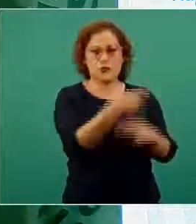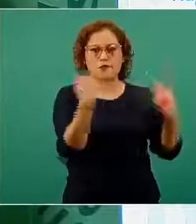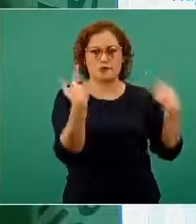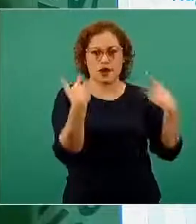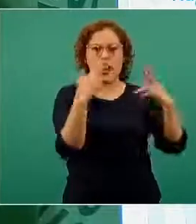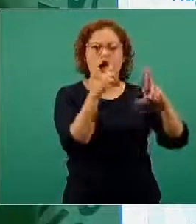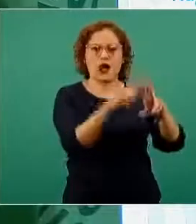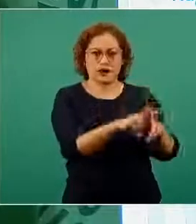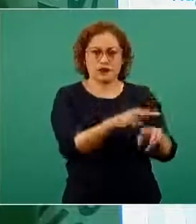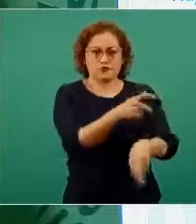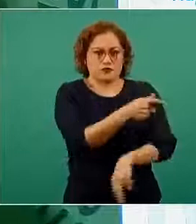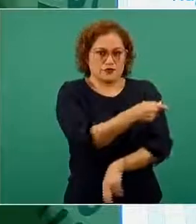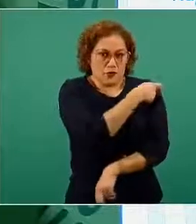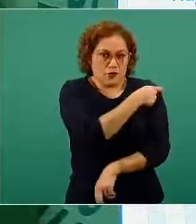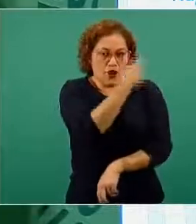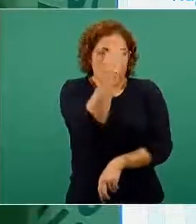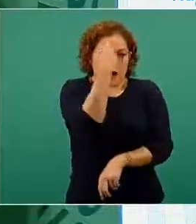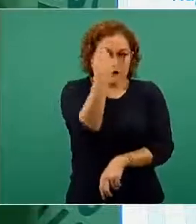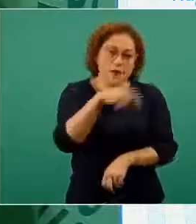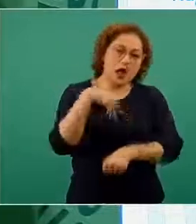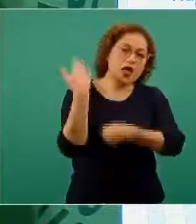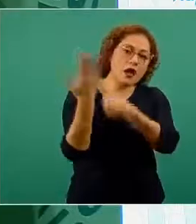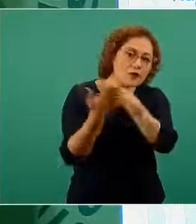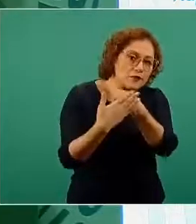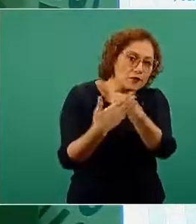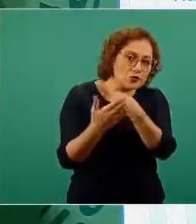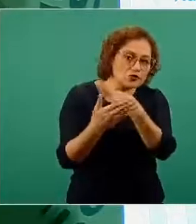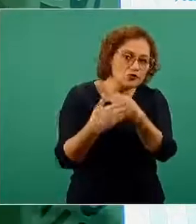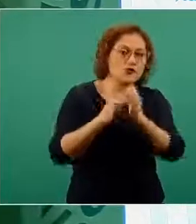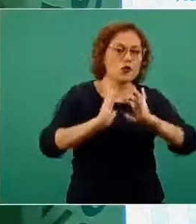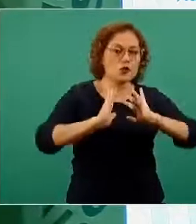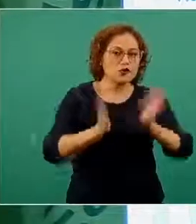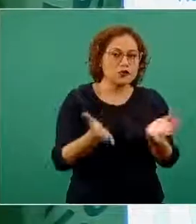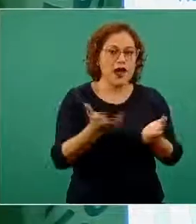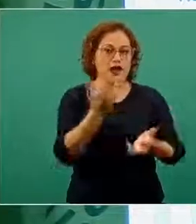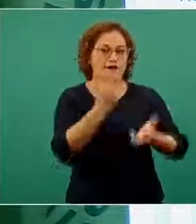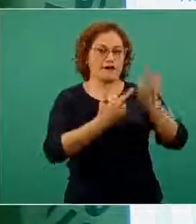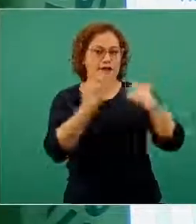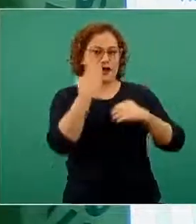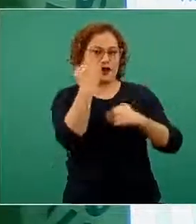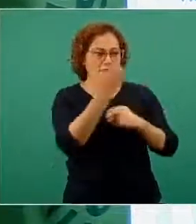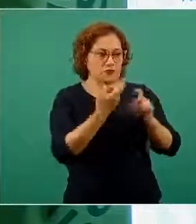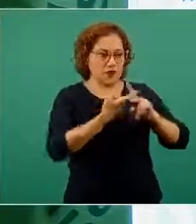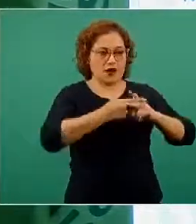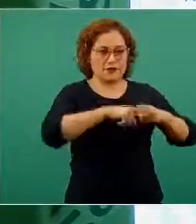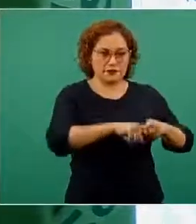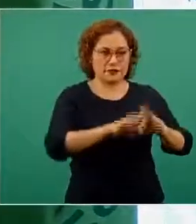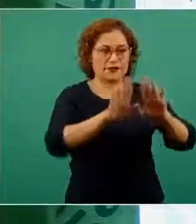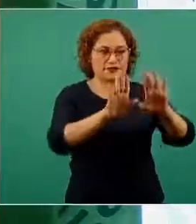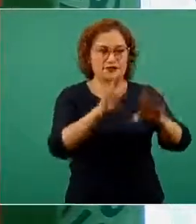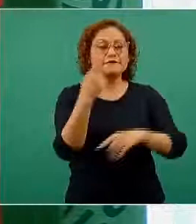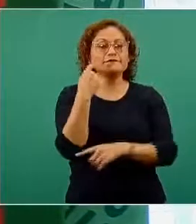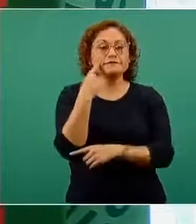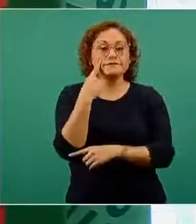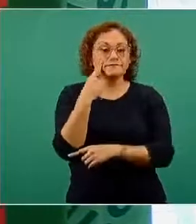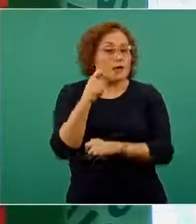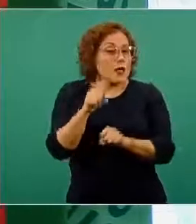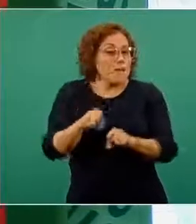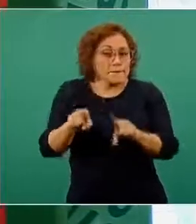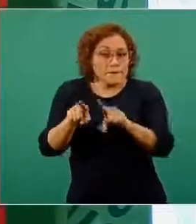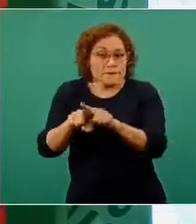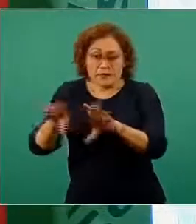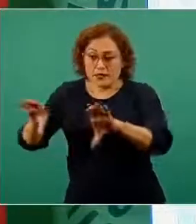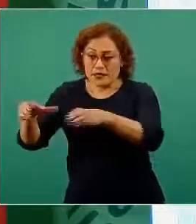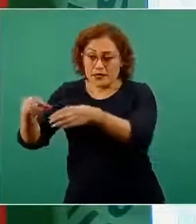las actividades en las escuelas de este segmento. Existen, como en el sector salud, también personas que